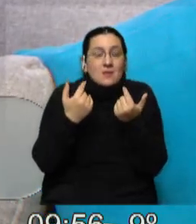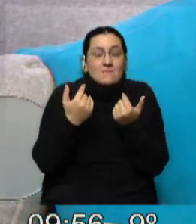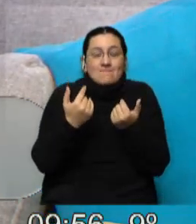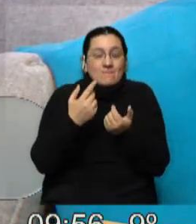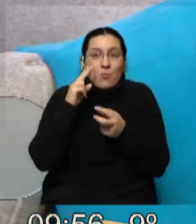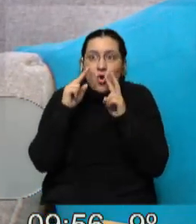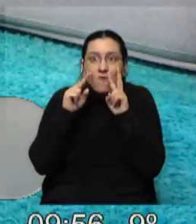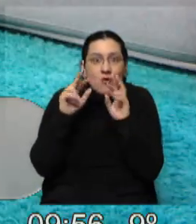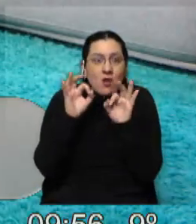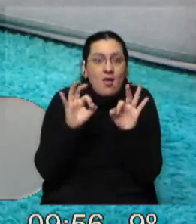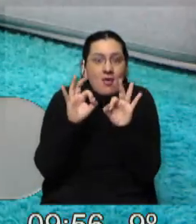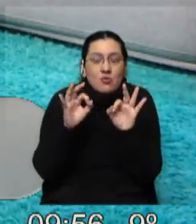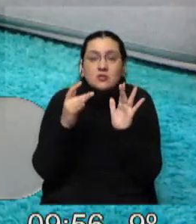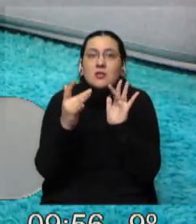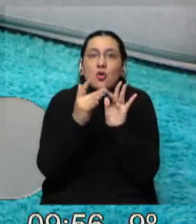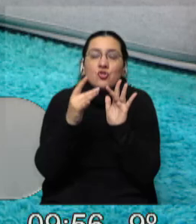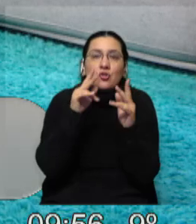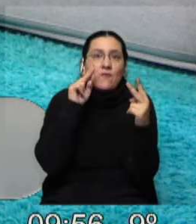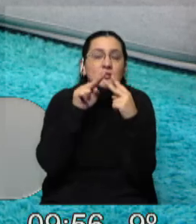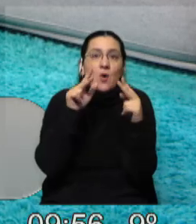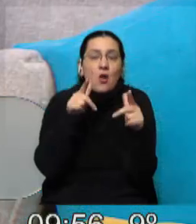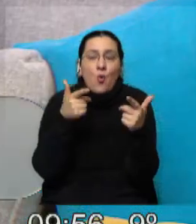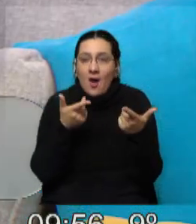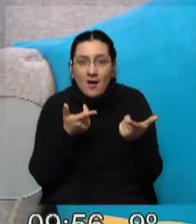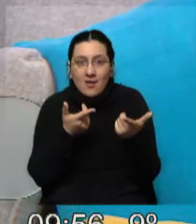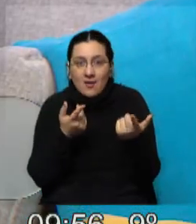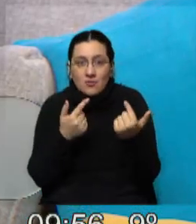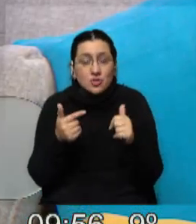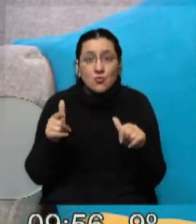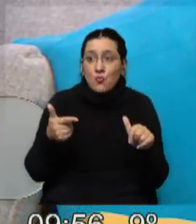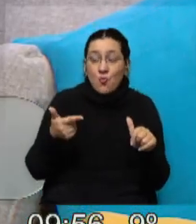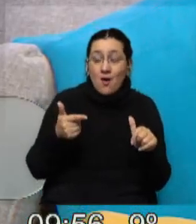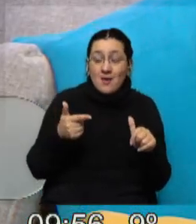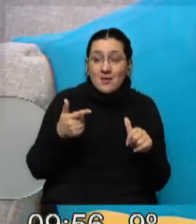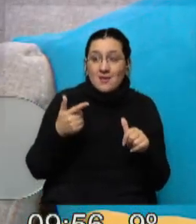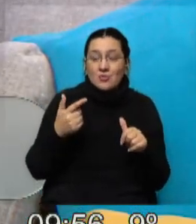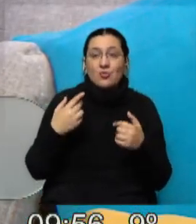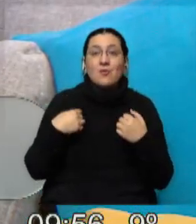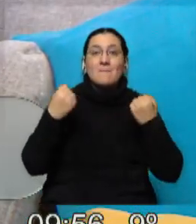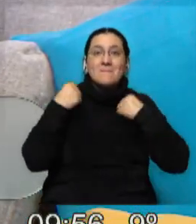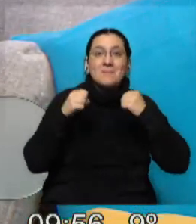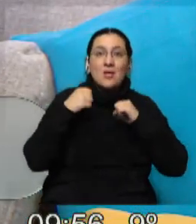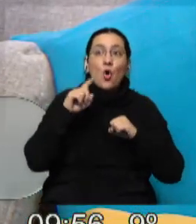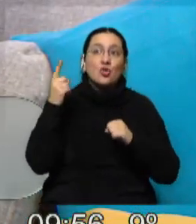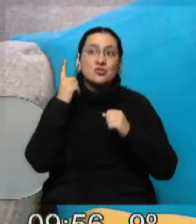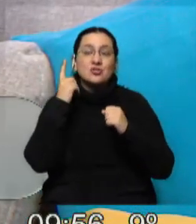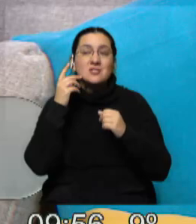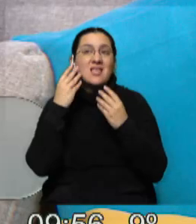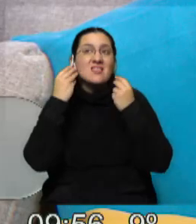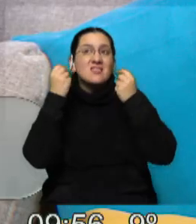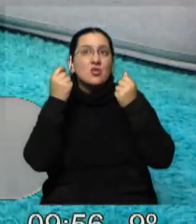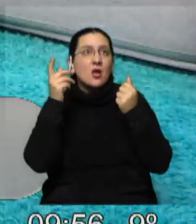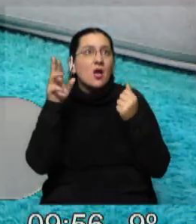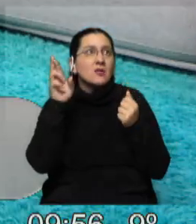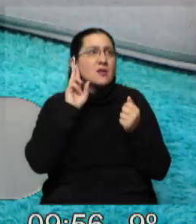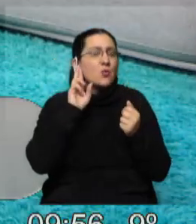es el contacto con el otro, porque yo no tengo todavía entrenado todos los sentidos como para saber qué es el ruido, qué es lo que me